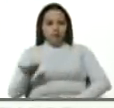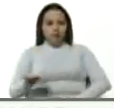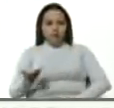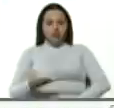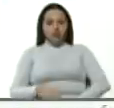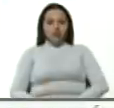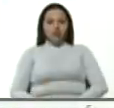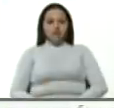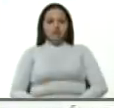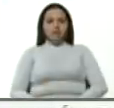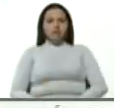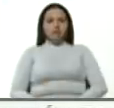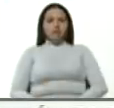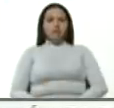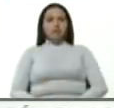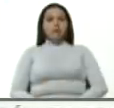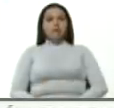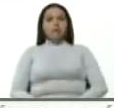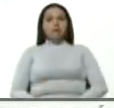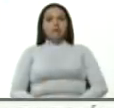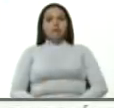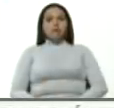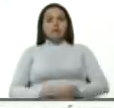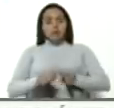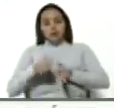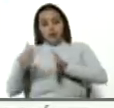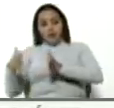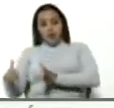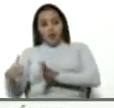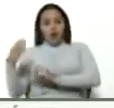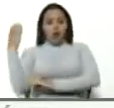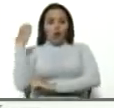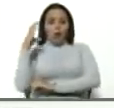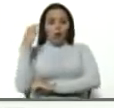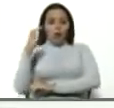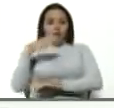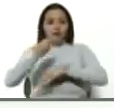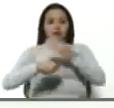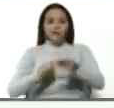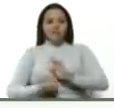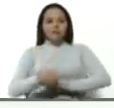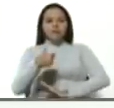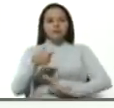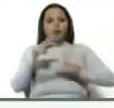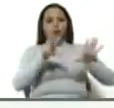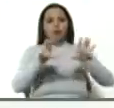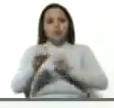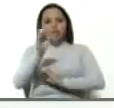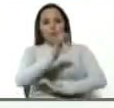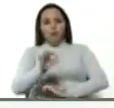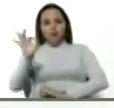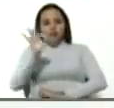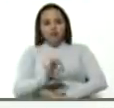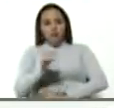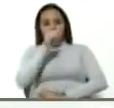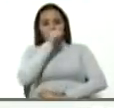batalla. El vecino Colombia produce el 80% de la cocaína del mundo